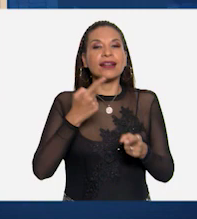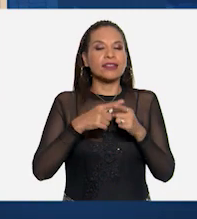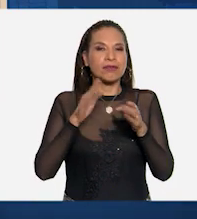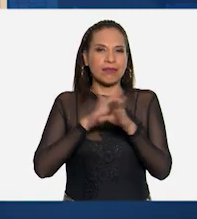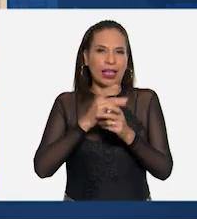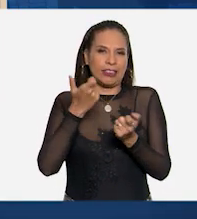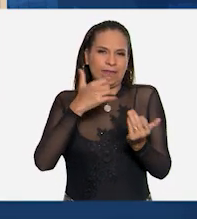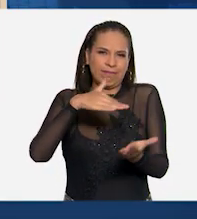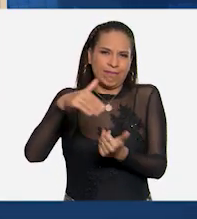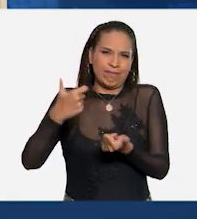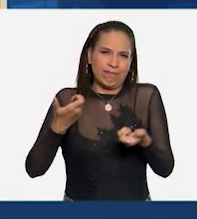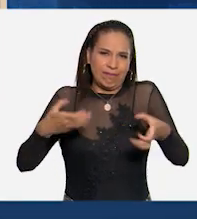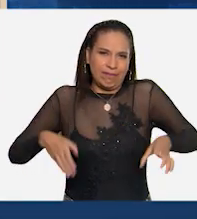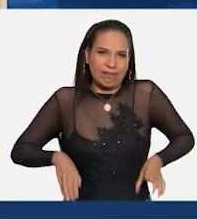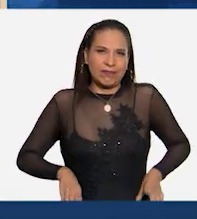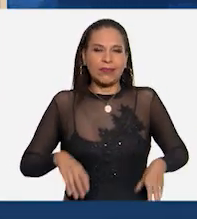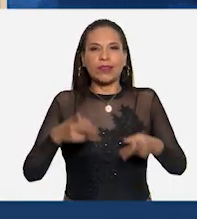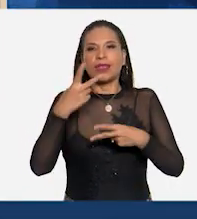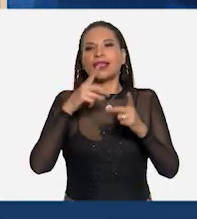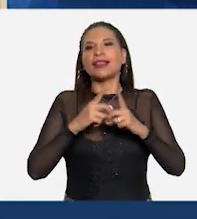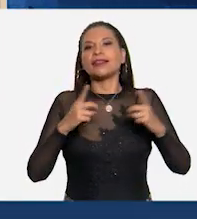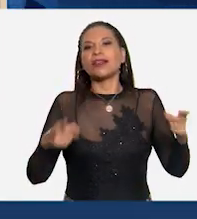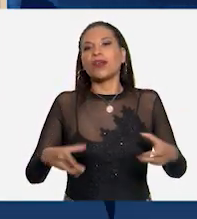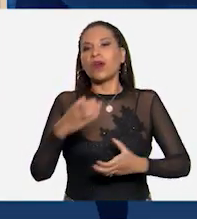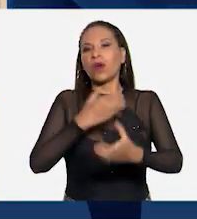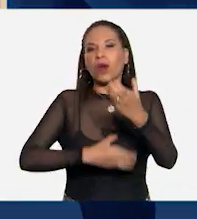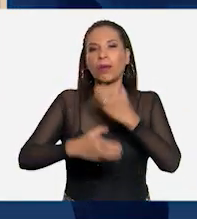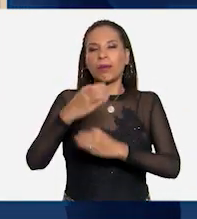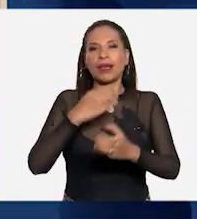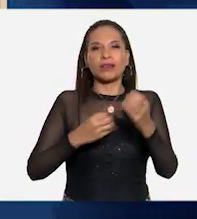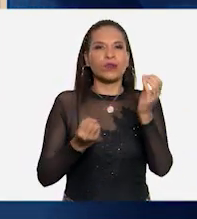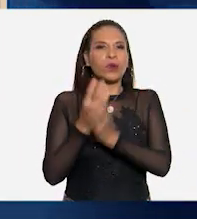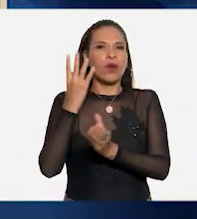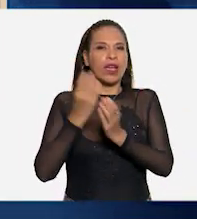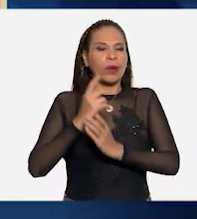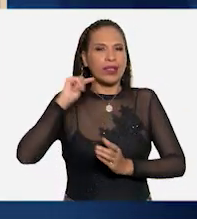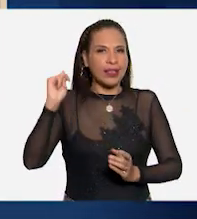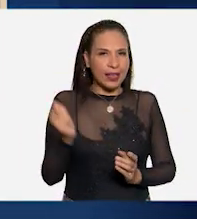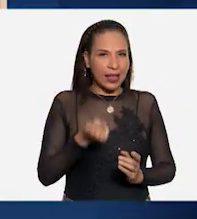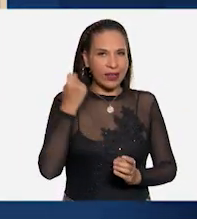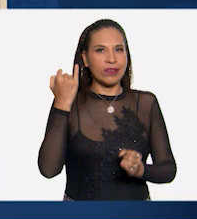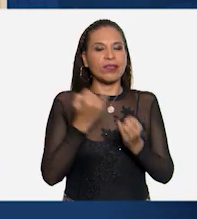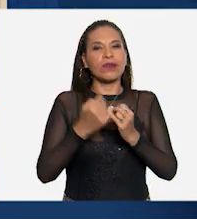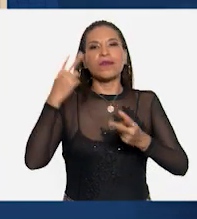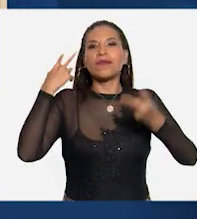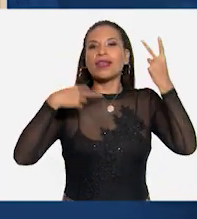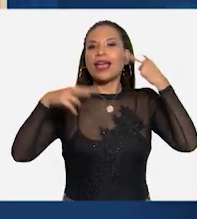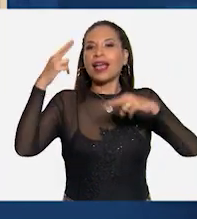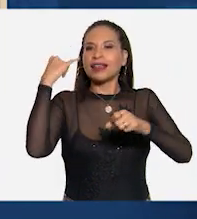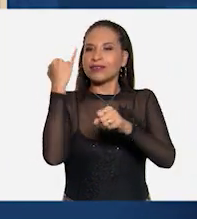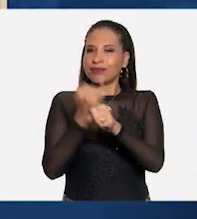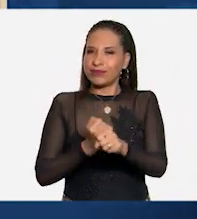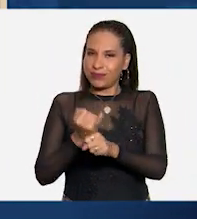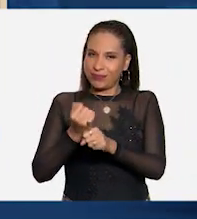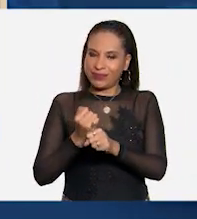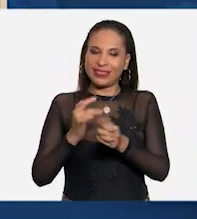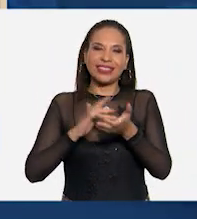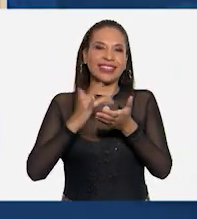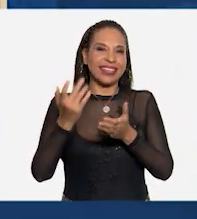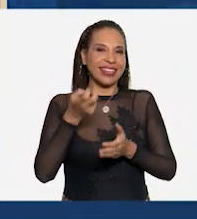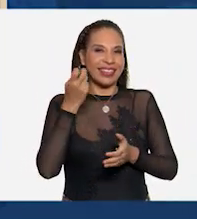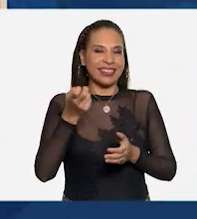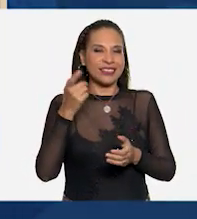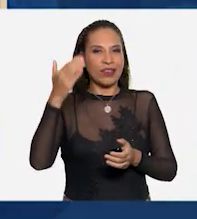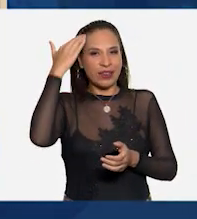acumular riquezas impulsó el desarrollo del comercio, las innovaciones tecnológicas y los viajes de exploración. Gracias a